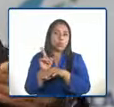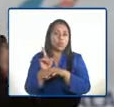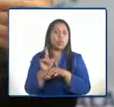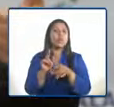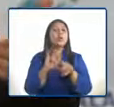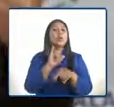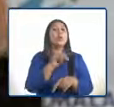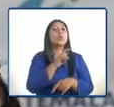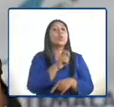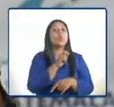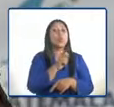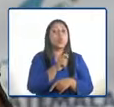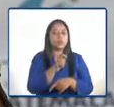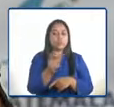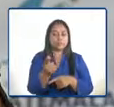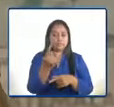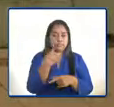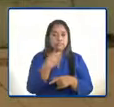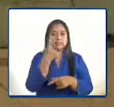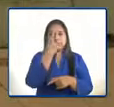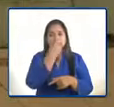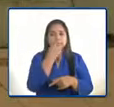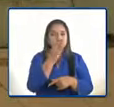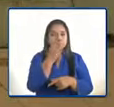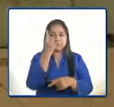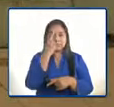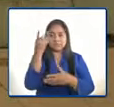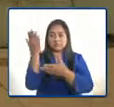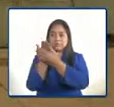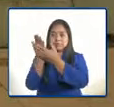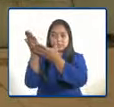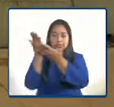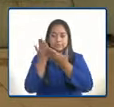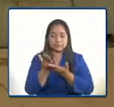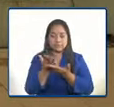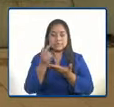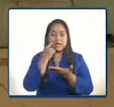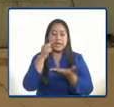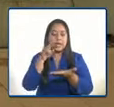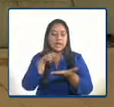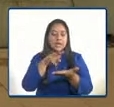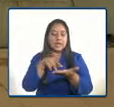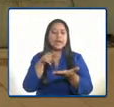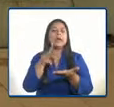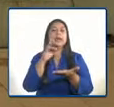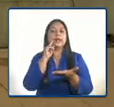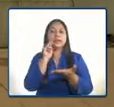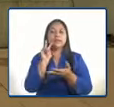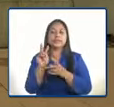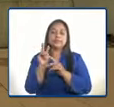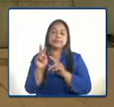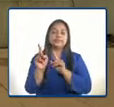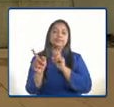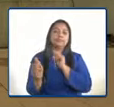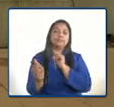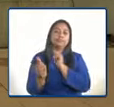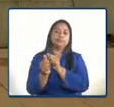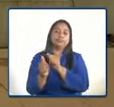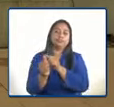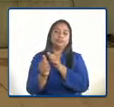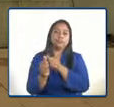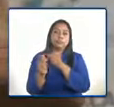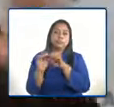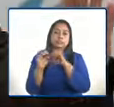jueces nos mandan a la Secretaría de Bienestar a estos jóvenes y les damos un seguimiento a través de equipos